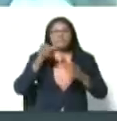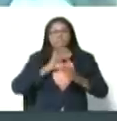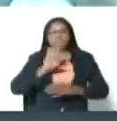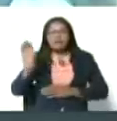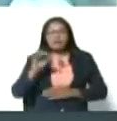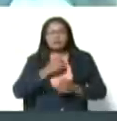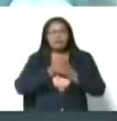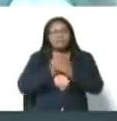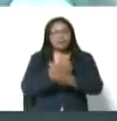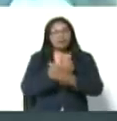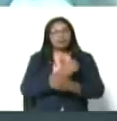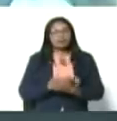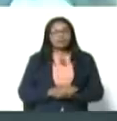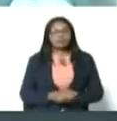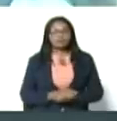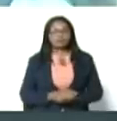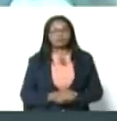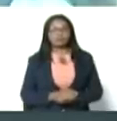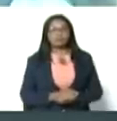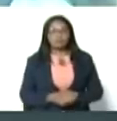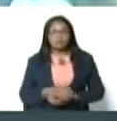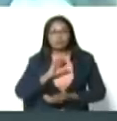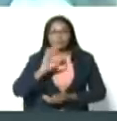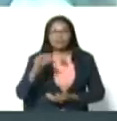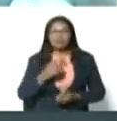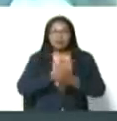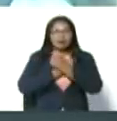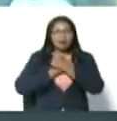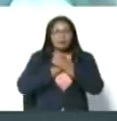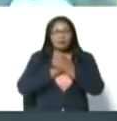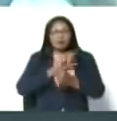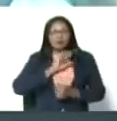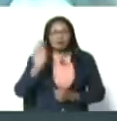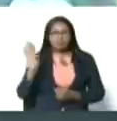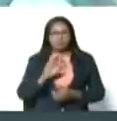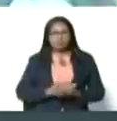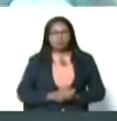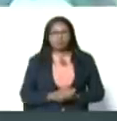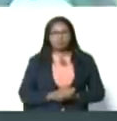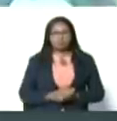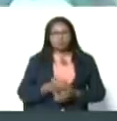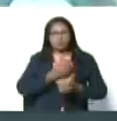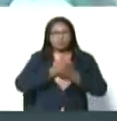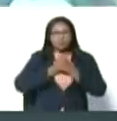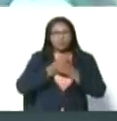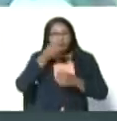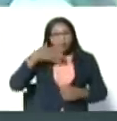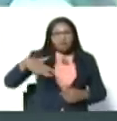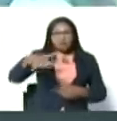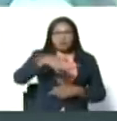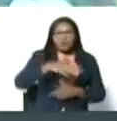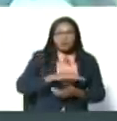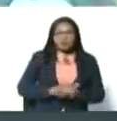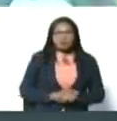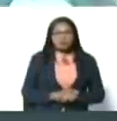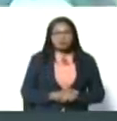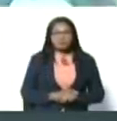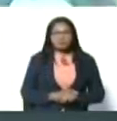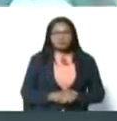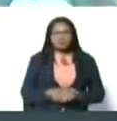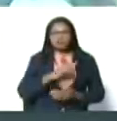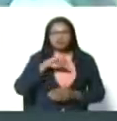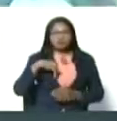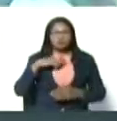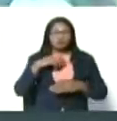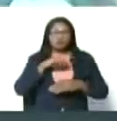patria amada. El patriotismo, el amor a la patria, el amor al pueblo, nos va a hacer cada vez más grande.